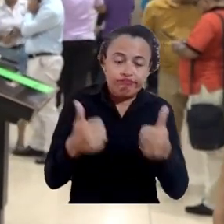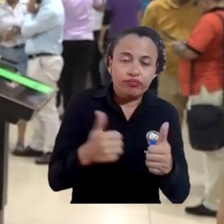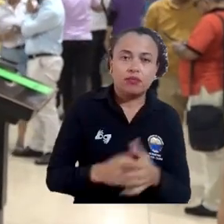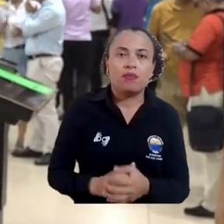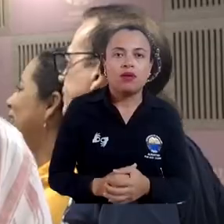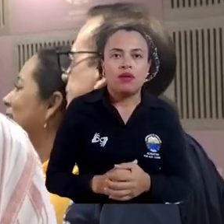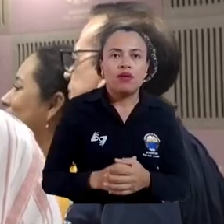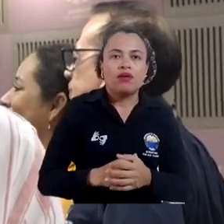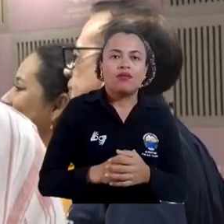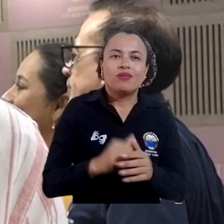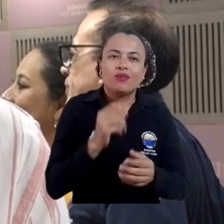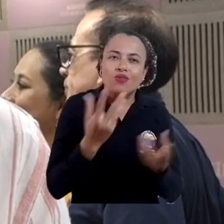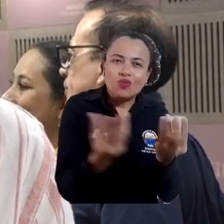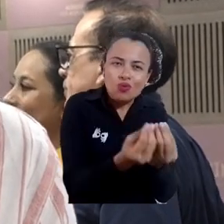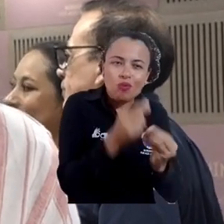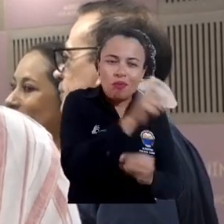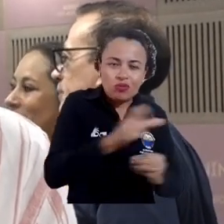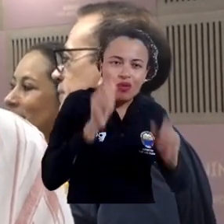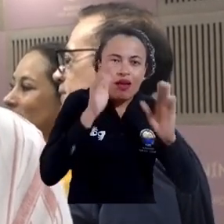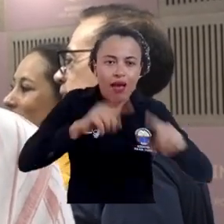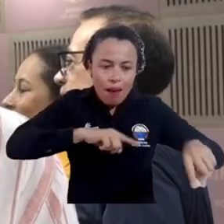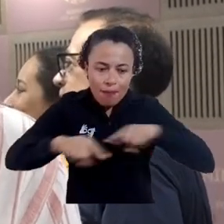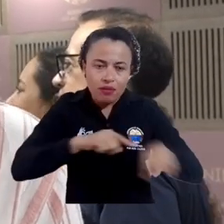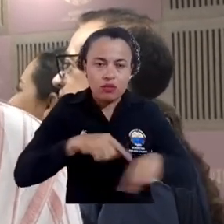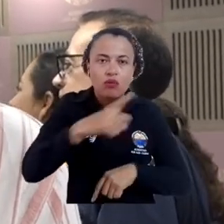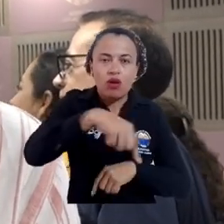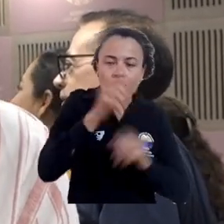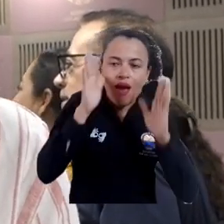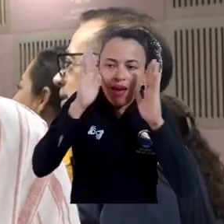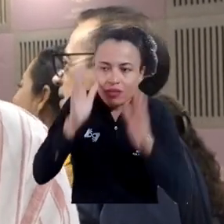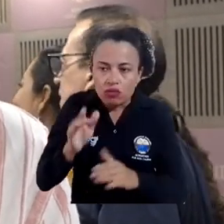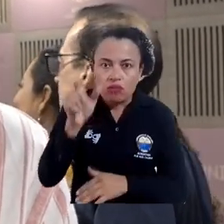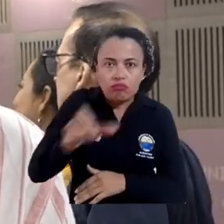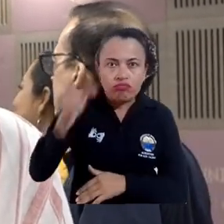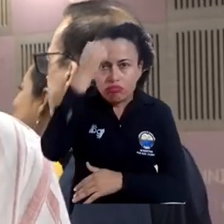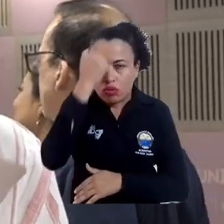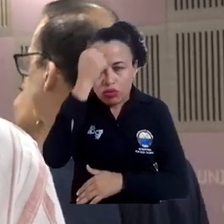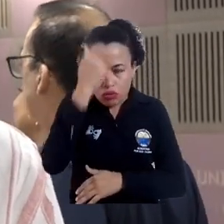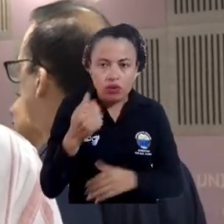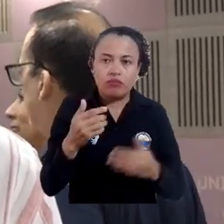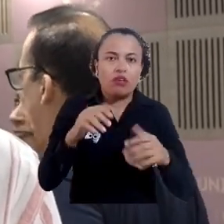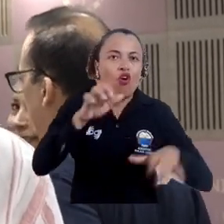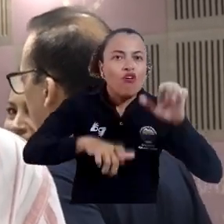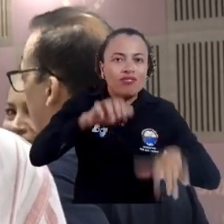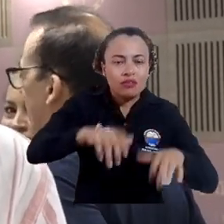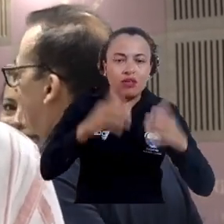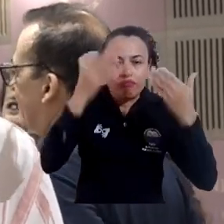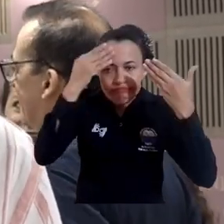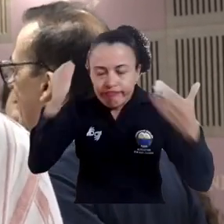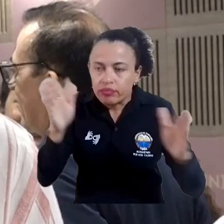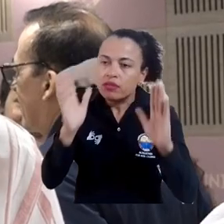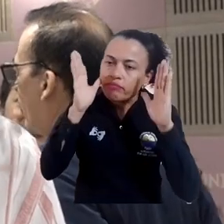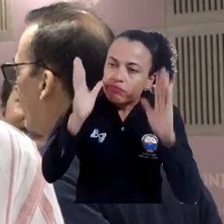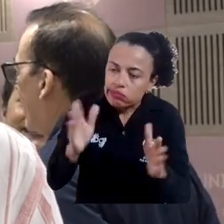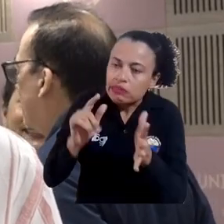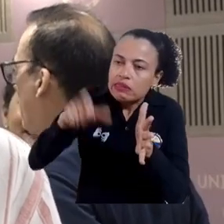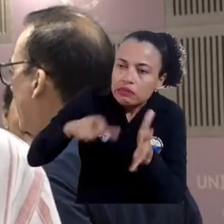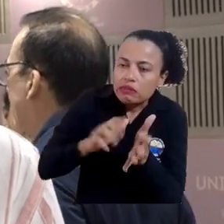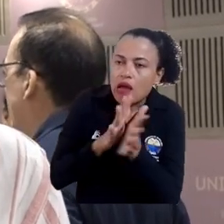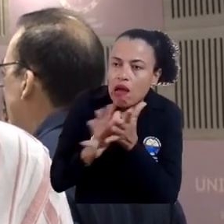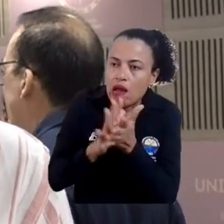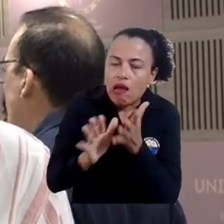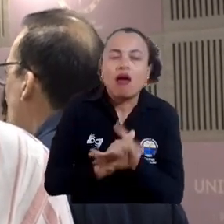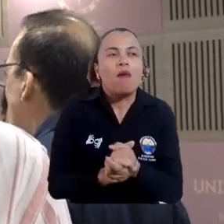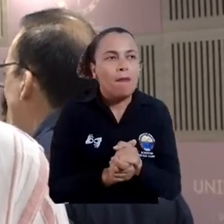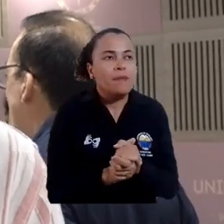toda la universidad. Toda la parte administrativa nos escucha a los docentes. Siempre son oficinas de puertas abiertas, siempre son funcionarios de puertas